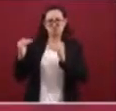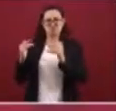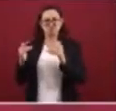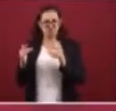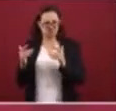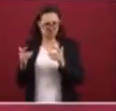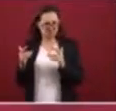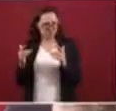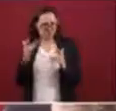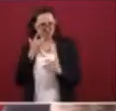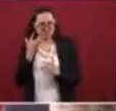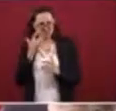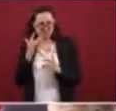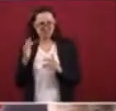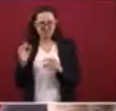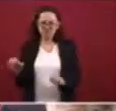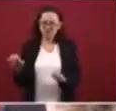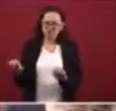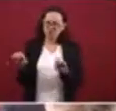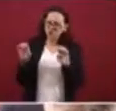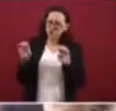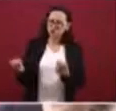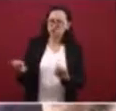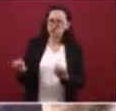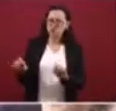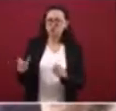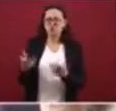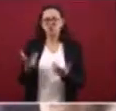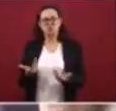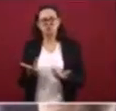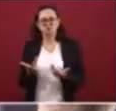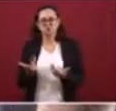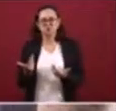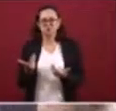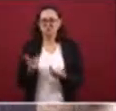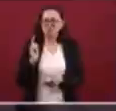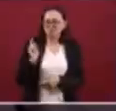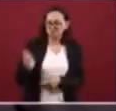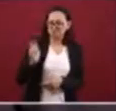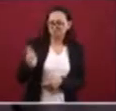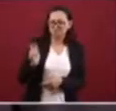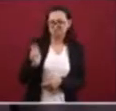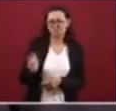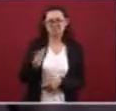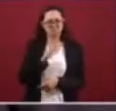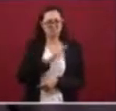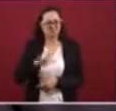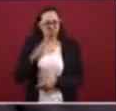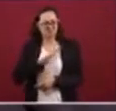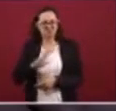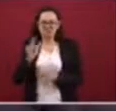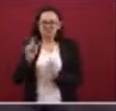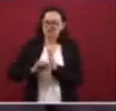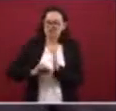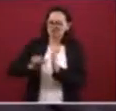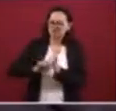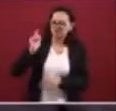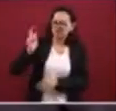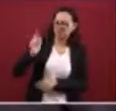nivel económico, de esos que tienen buenos ingresos, porque cobran bastante colegiatura